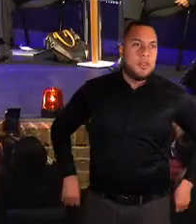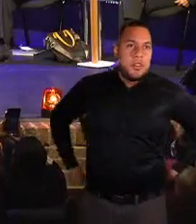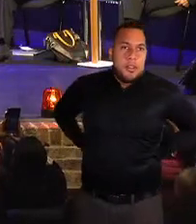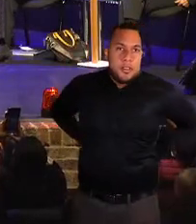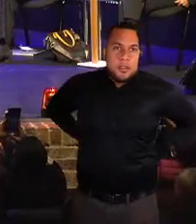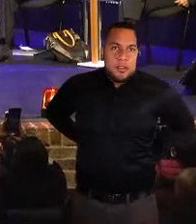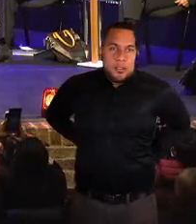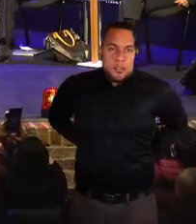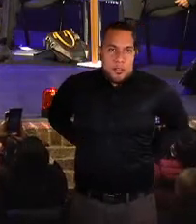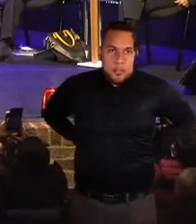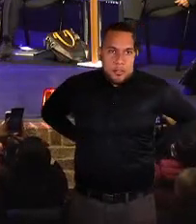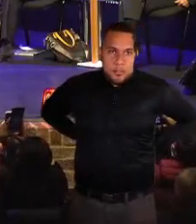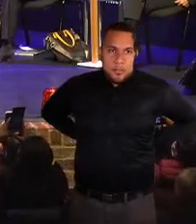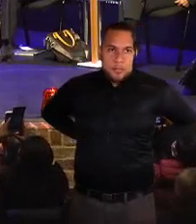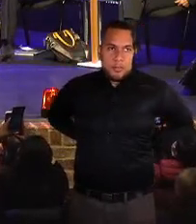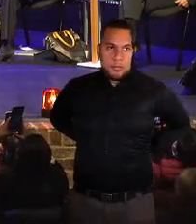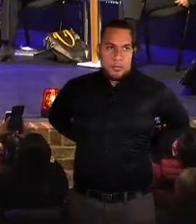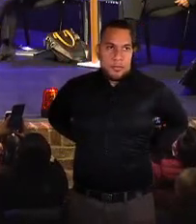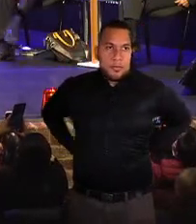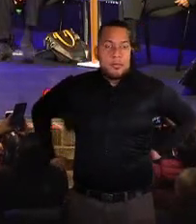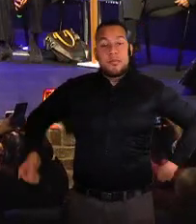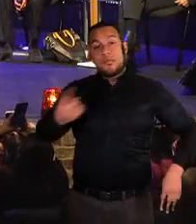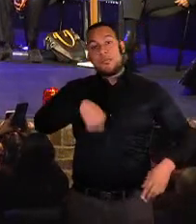del cerebro por favor gracias a ustedes por el nivel